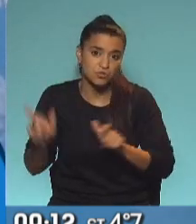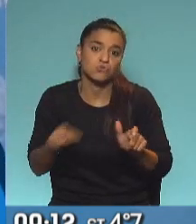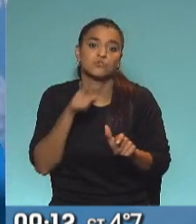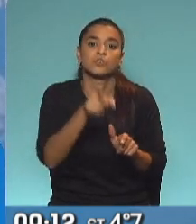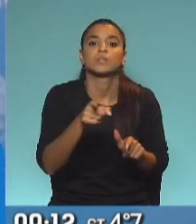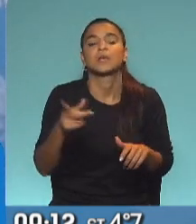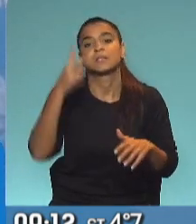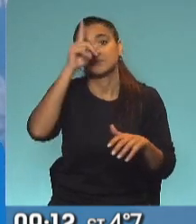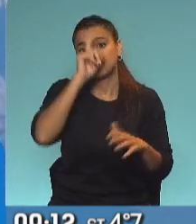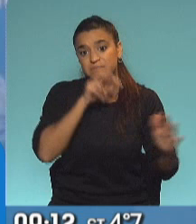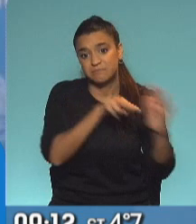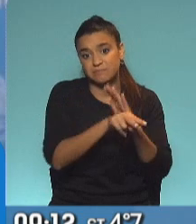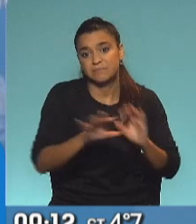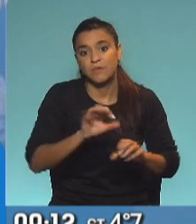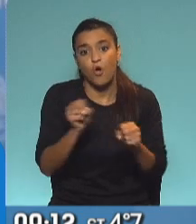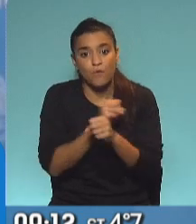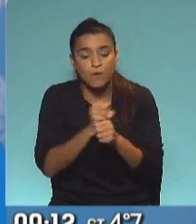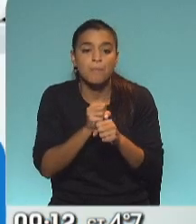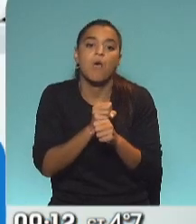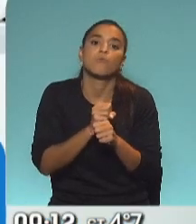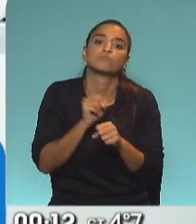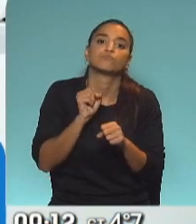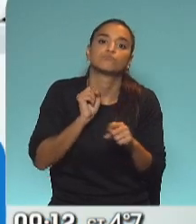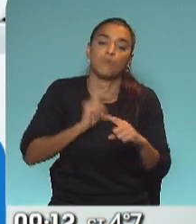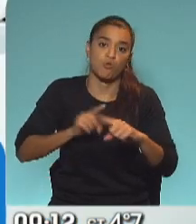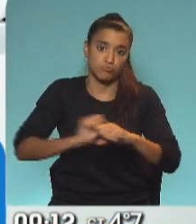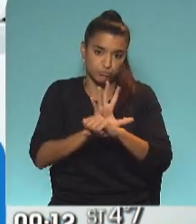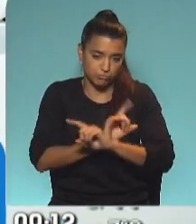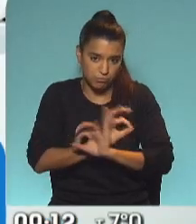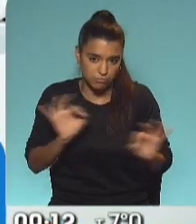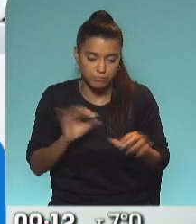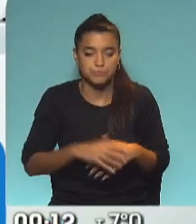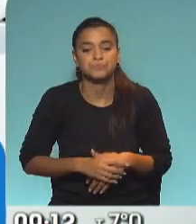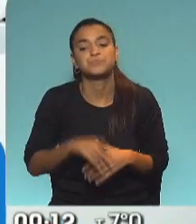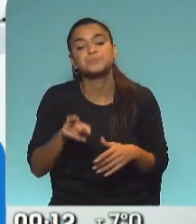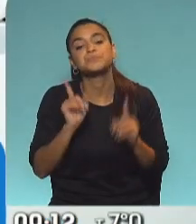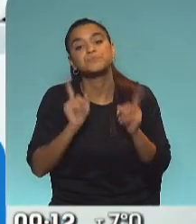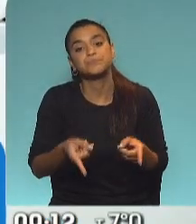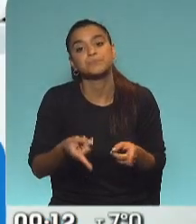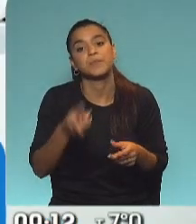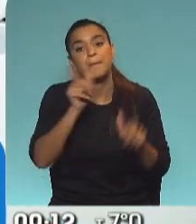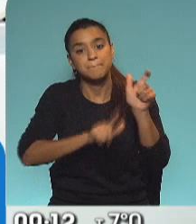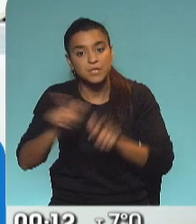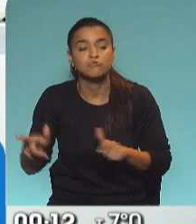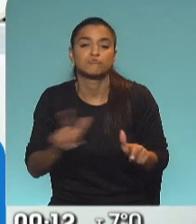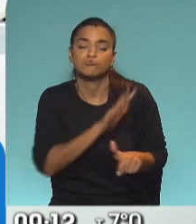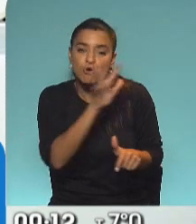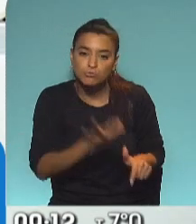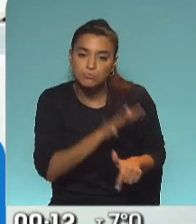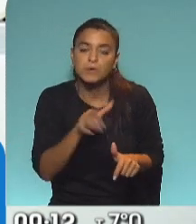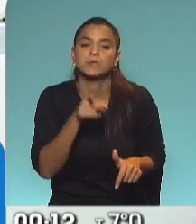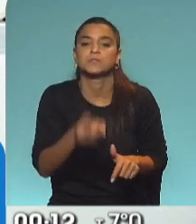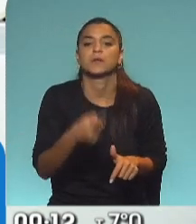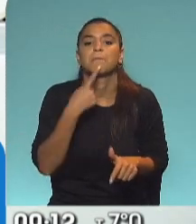en terapia intensiva confirmadas por coronavirus. A esta situación se suman las personas con sospecha de coronavirus